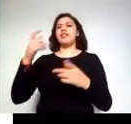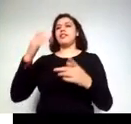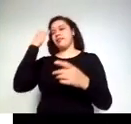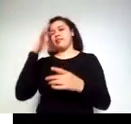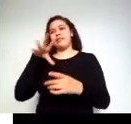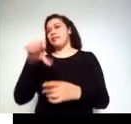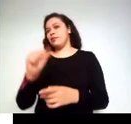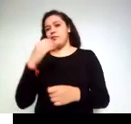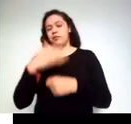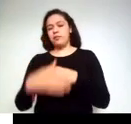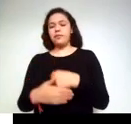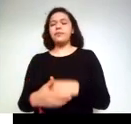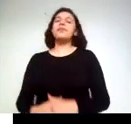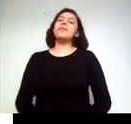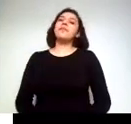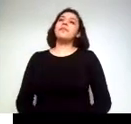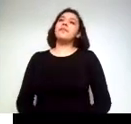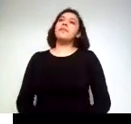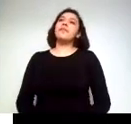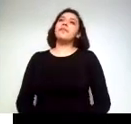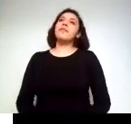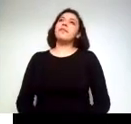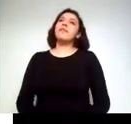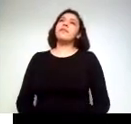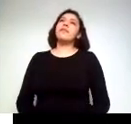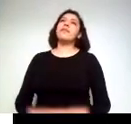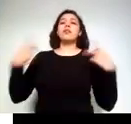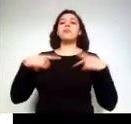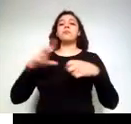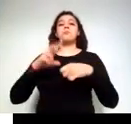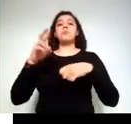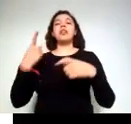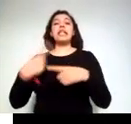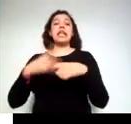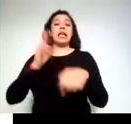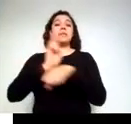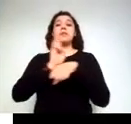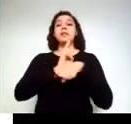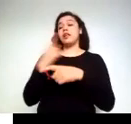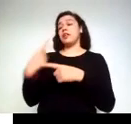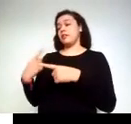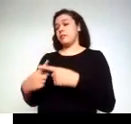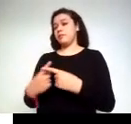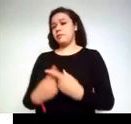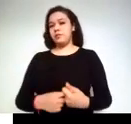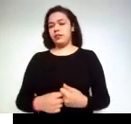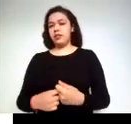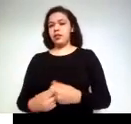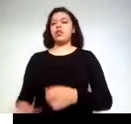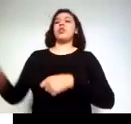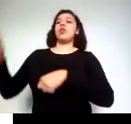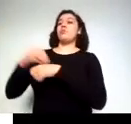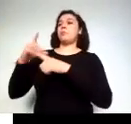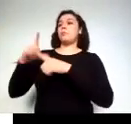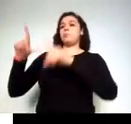cerraríamos. De acuerdo. ¿Quién puede solicitar las inspecciones a las empresas? Pues como lo pusimos en la lámina, lo